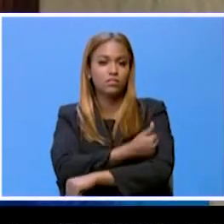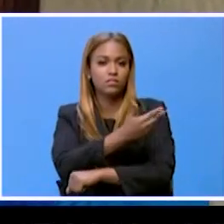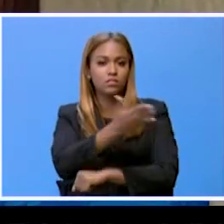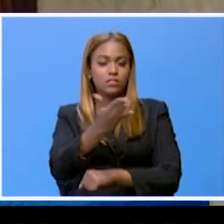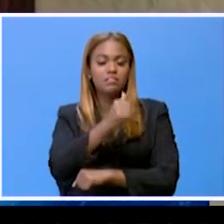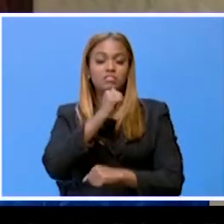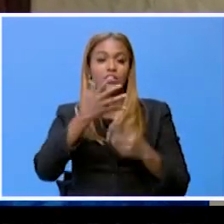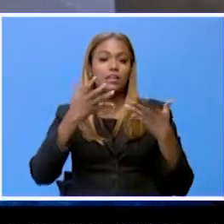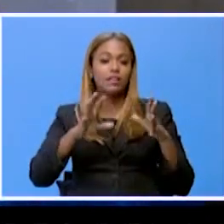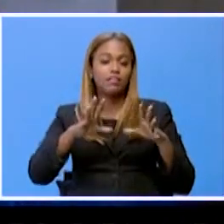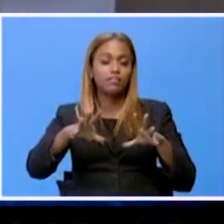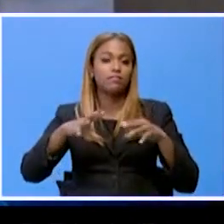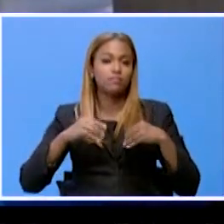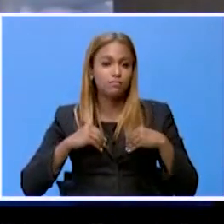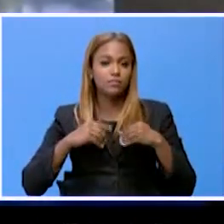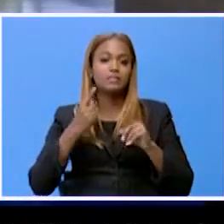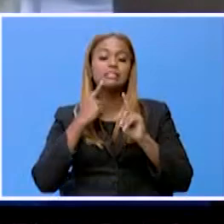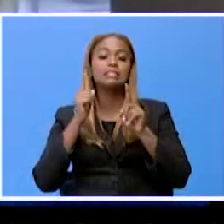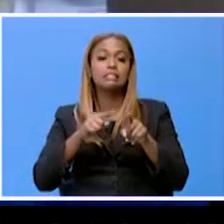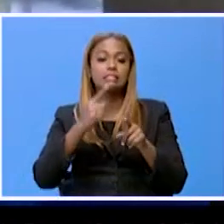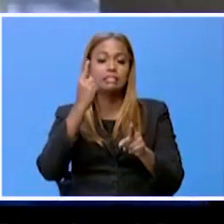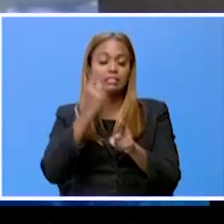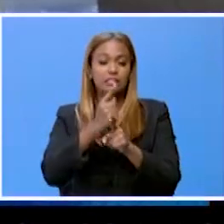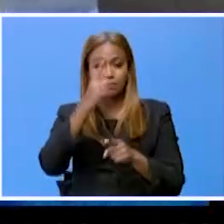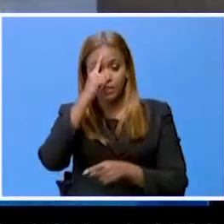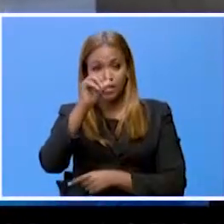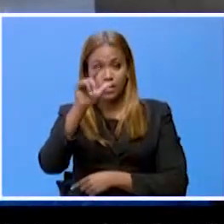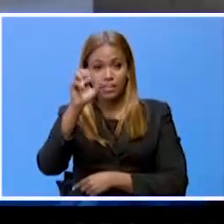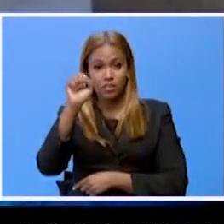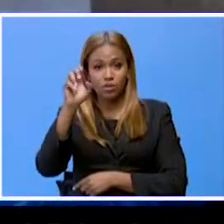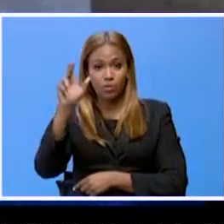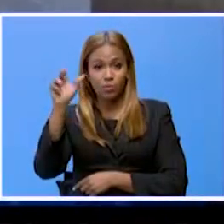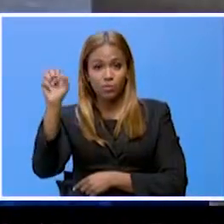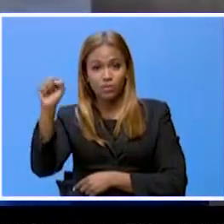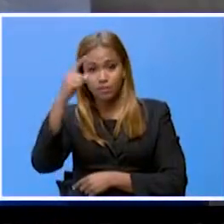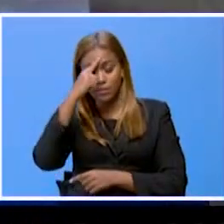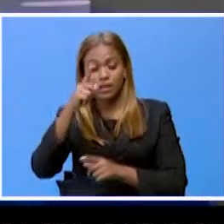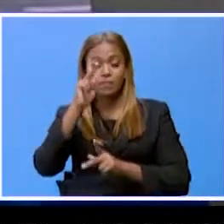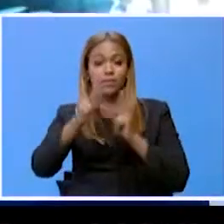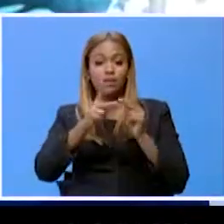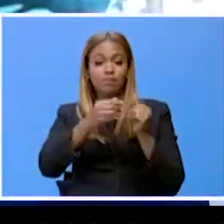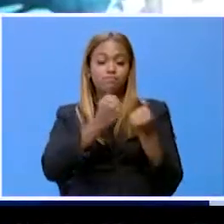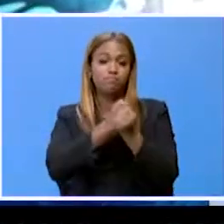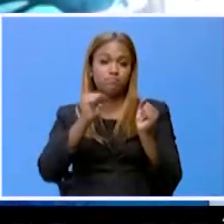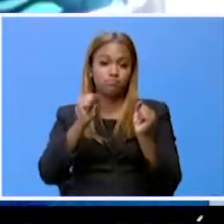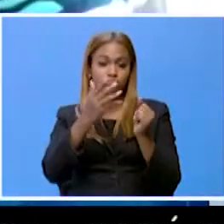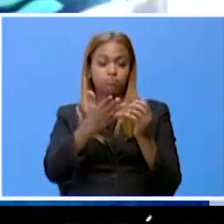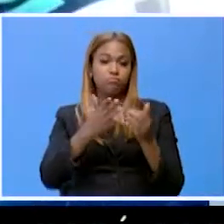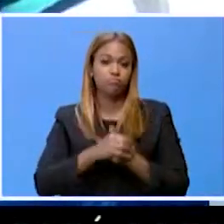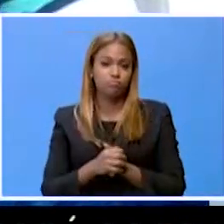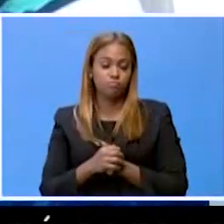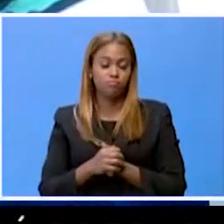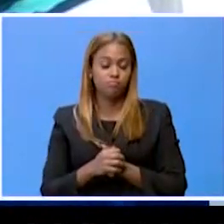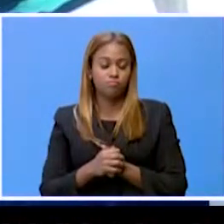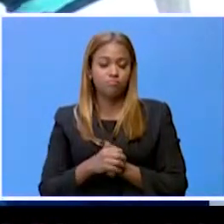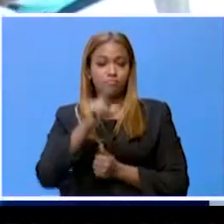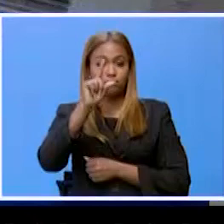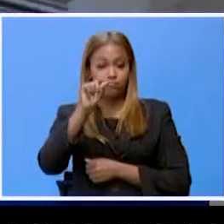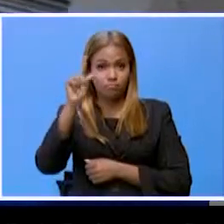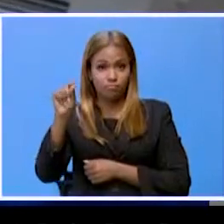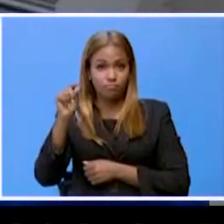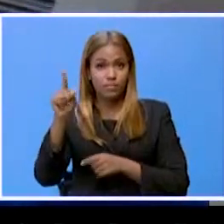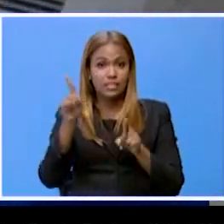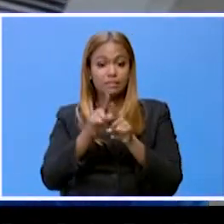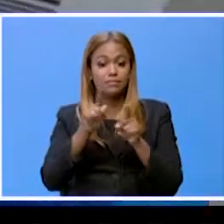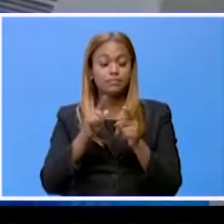se negaban a aceptar mandatos de habeas corpus para liberar a los apresados. El 2020 fue marcado,